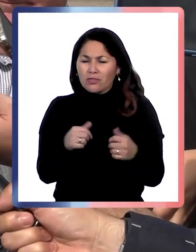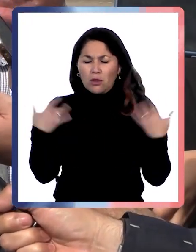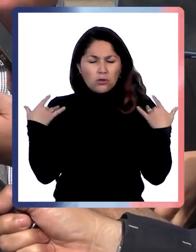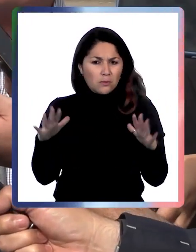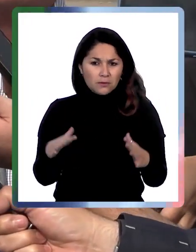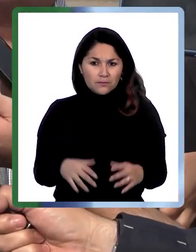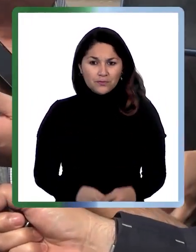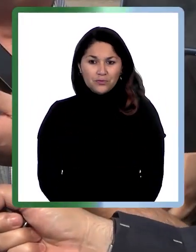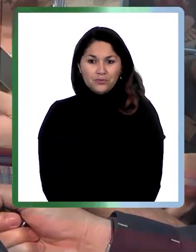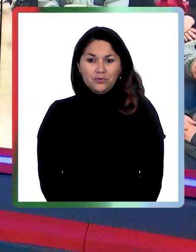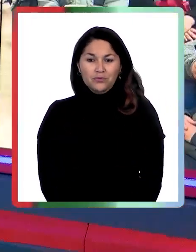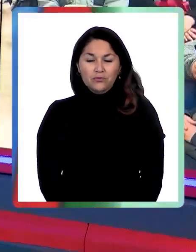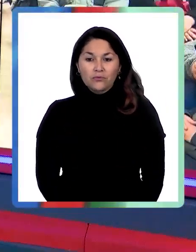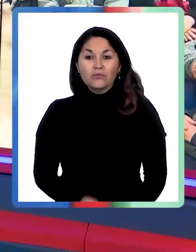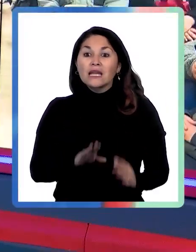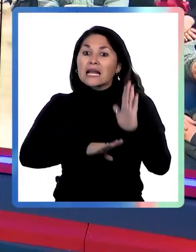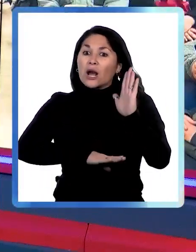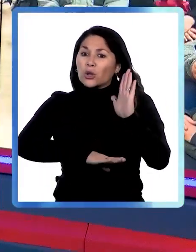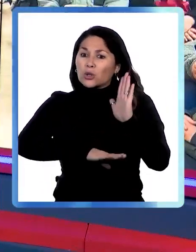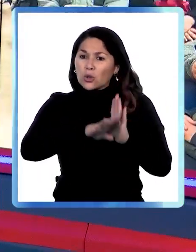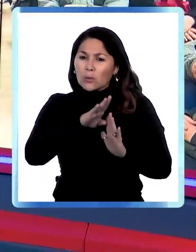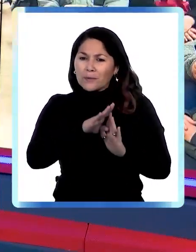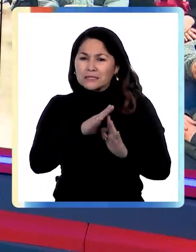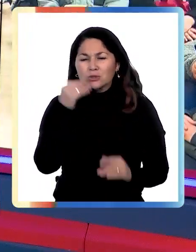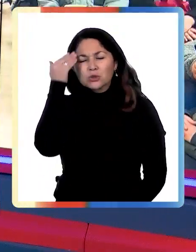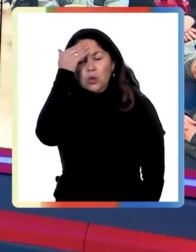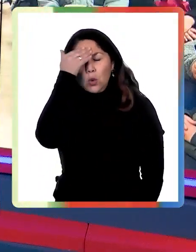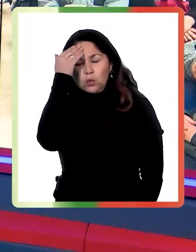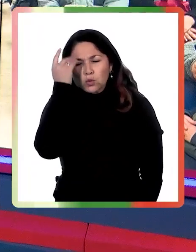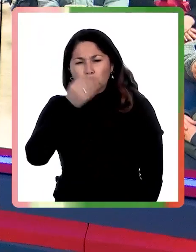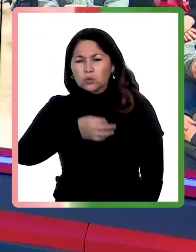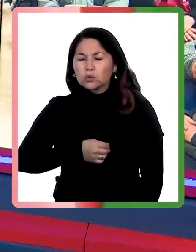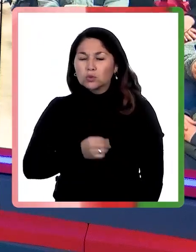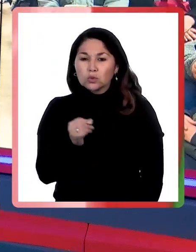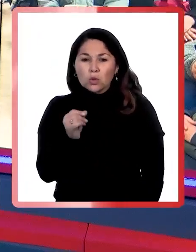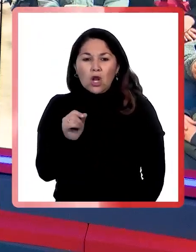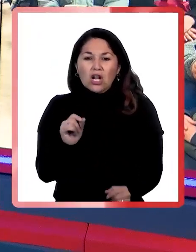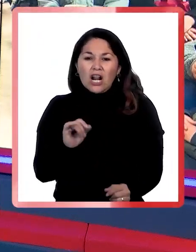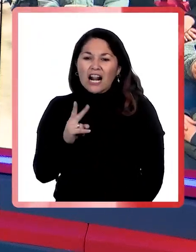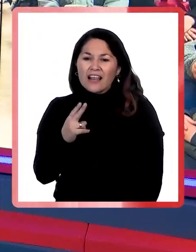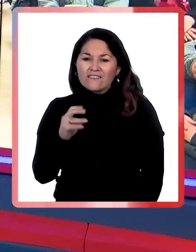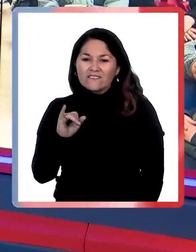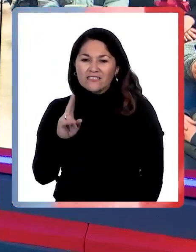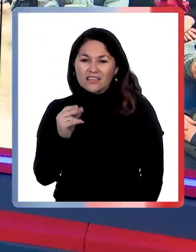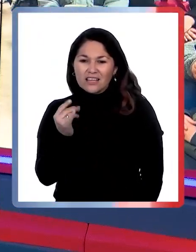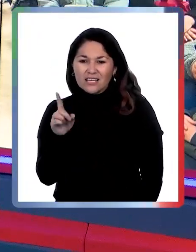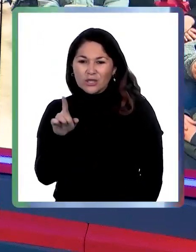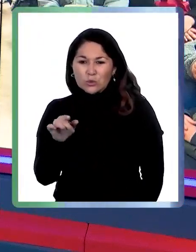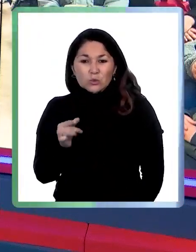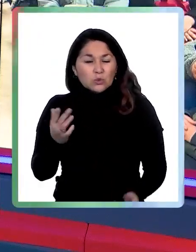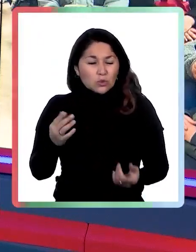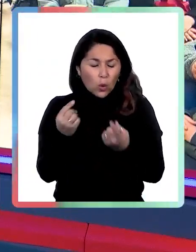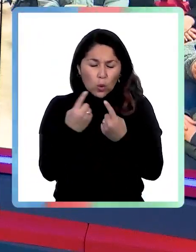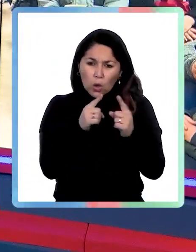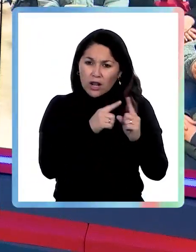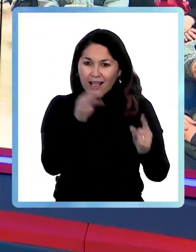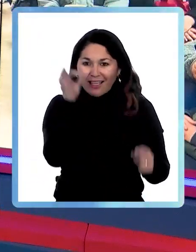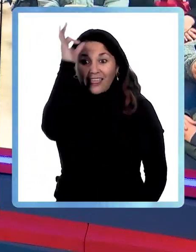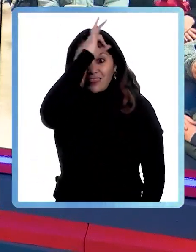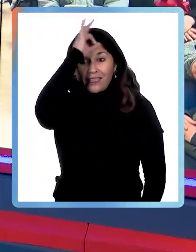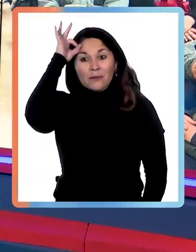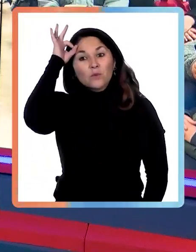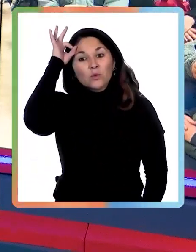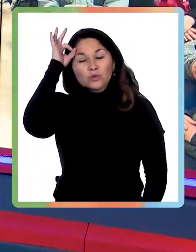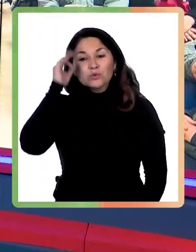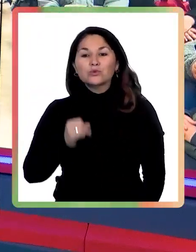esperar cualquier cosa ante el aumento de las enfermedades por virus respiratorios en las comunas de Padre Las Casas y temuco